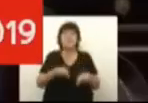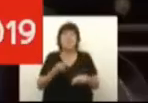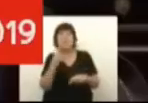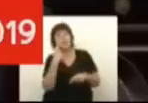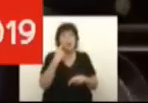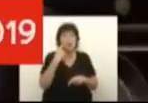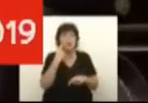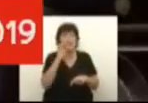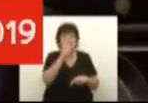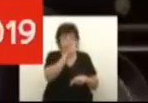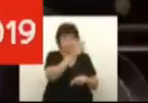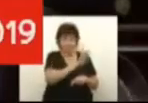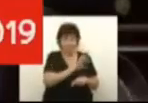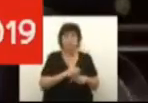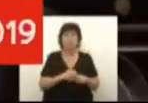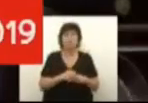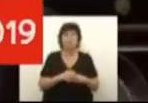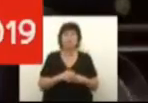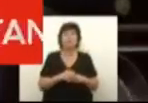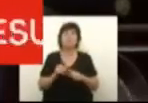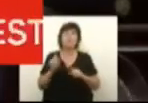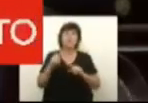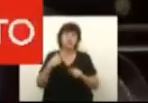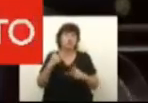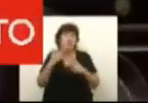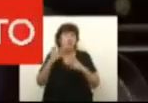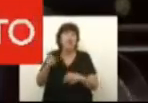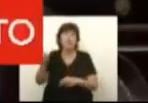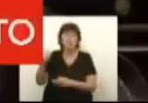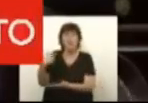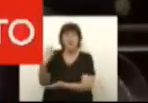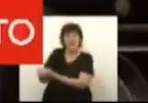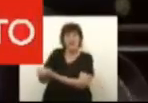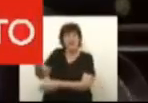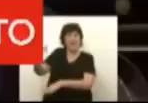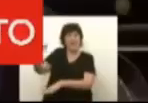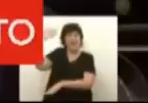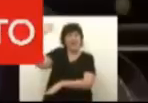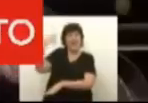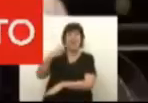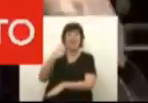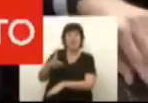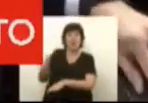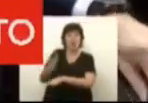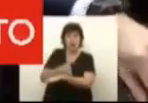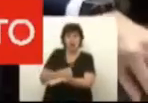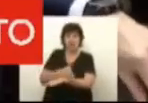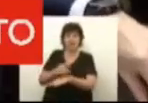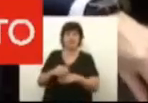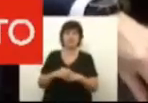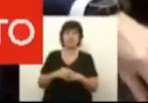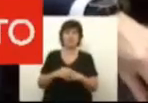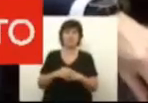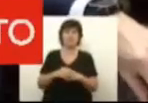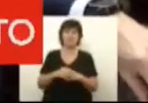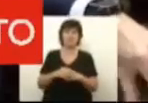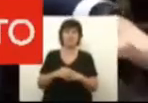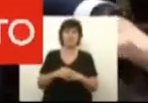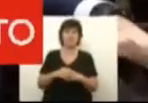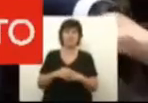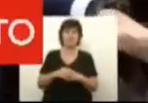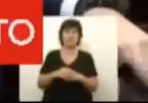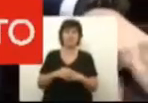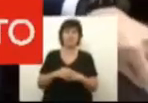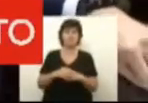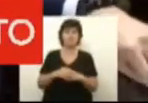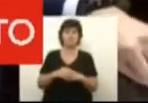especuladores, ¿no? Escrito por el Fondo Monetario Internacional, avalado en un pacto a espaldas del pueblo por el gobierno de Macri y los